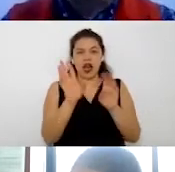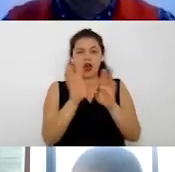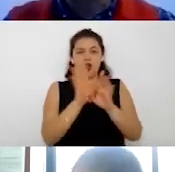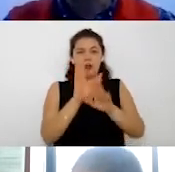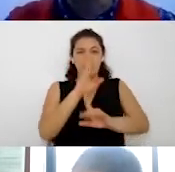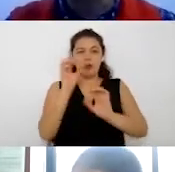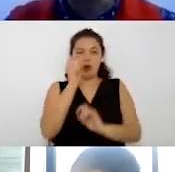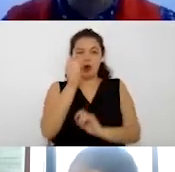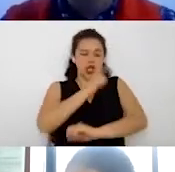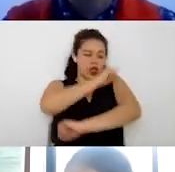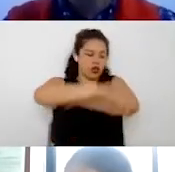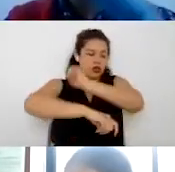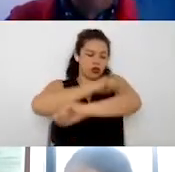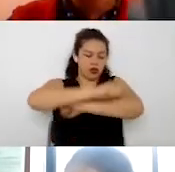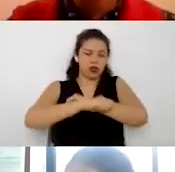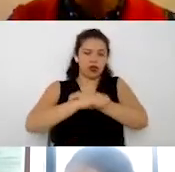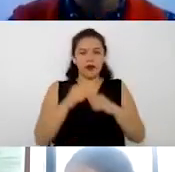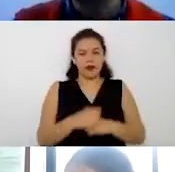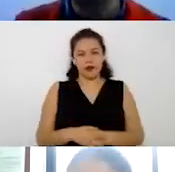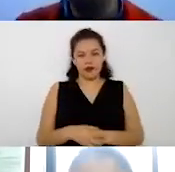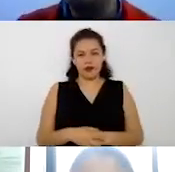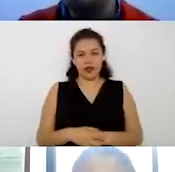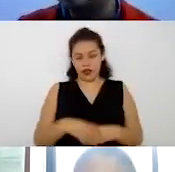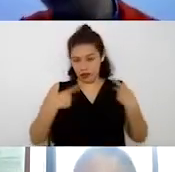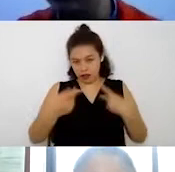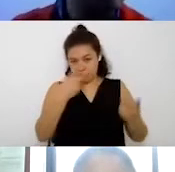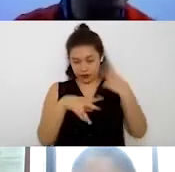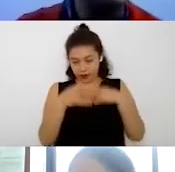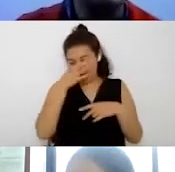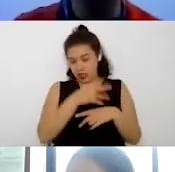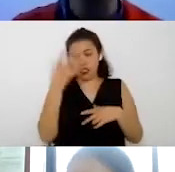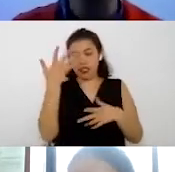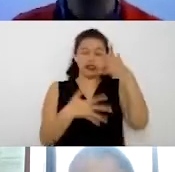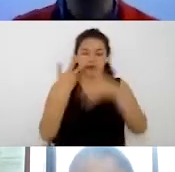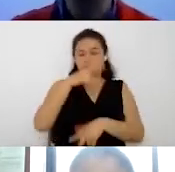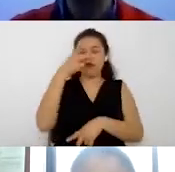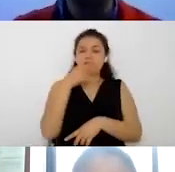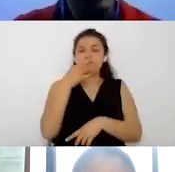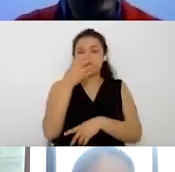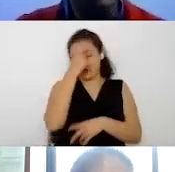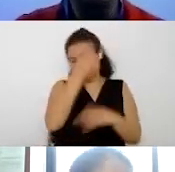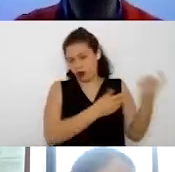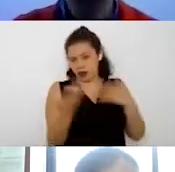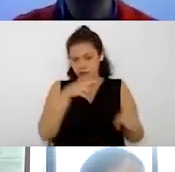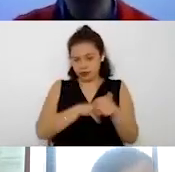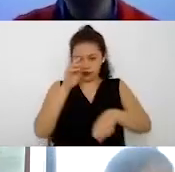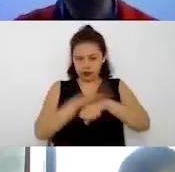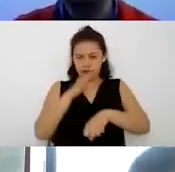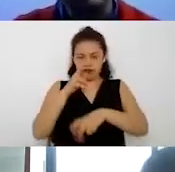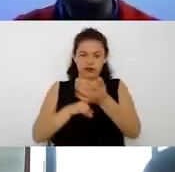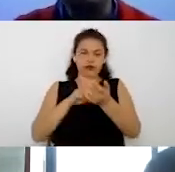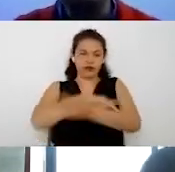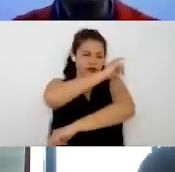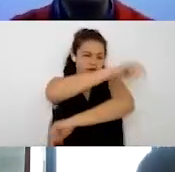Entonces, si la víctima tarda en llegar a lo mejor 15 minutos al hospital más cercano, ¿es válido aplicar un torniquete?